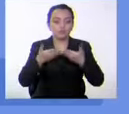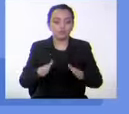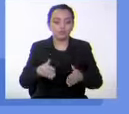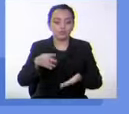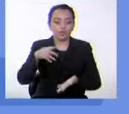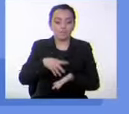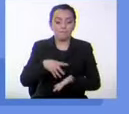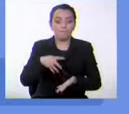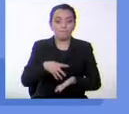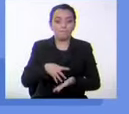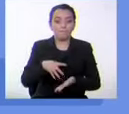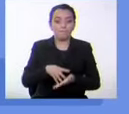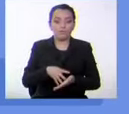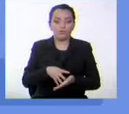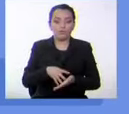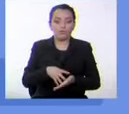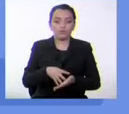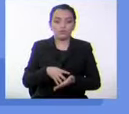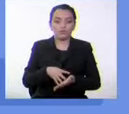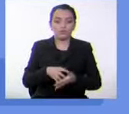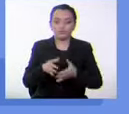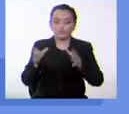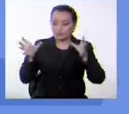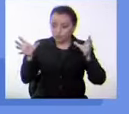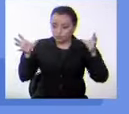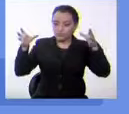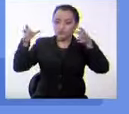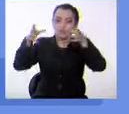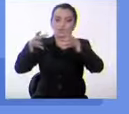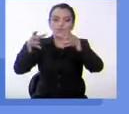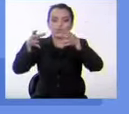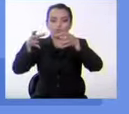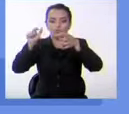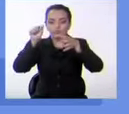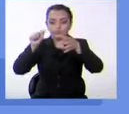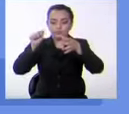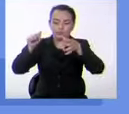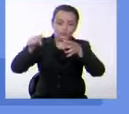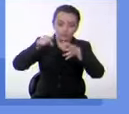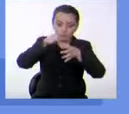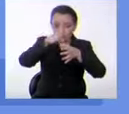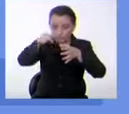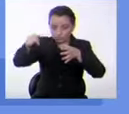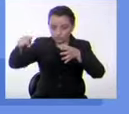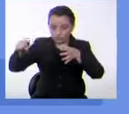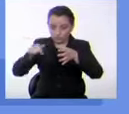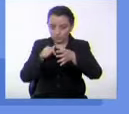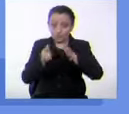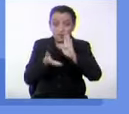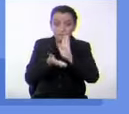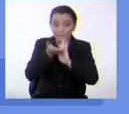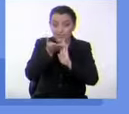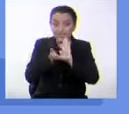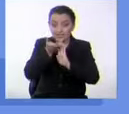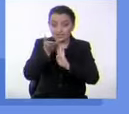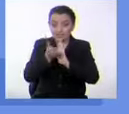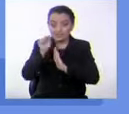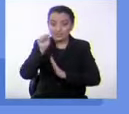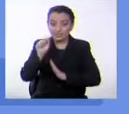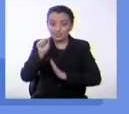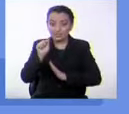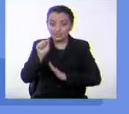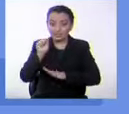elige al parlamento o congreso y el partido que tenga mayoría es el que nombra